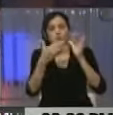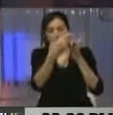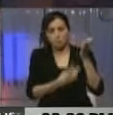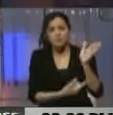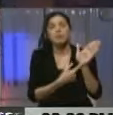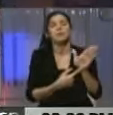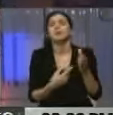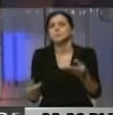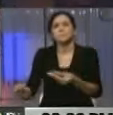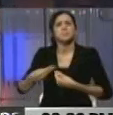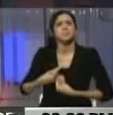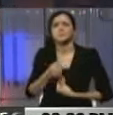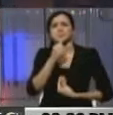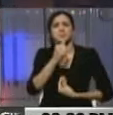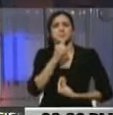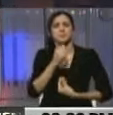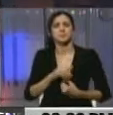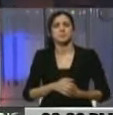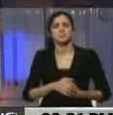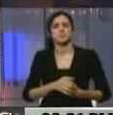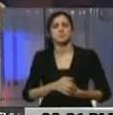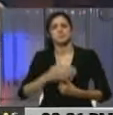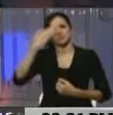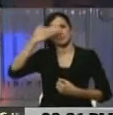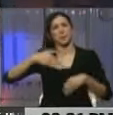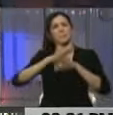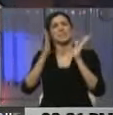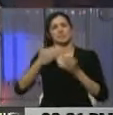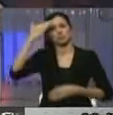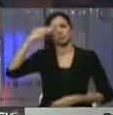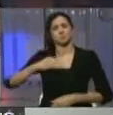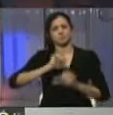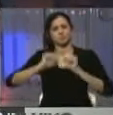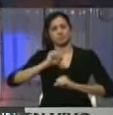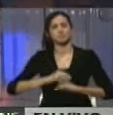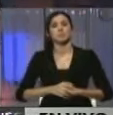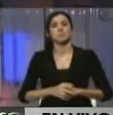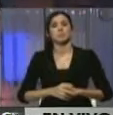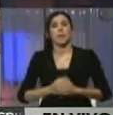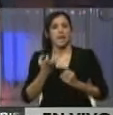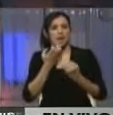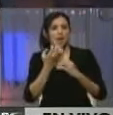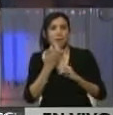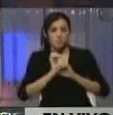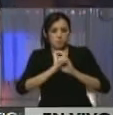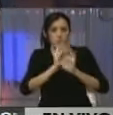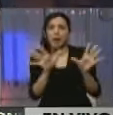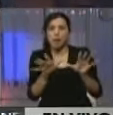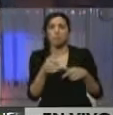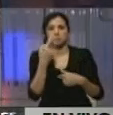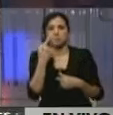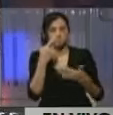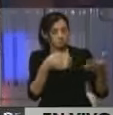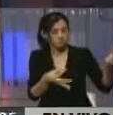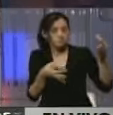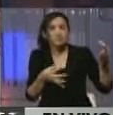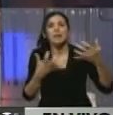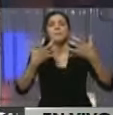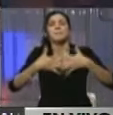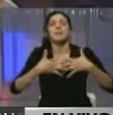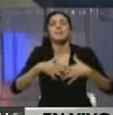entregó el general Vladimir Padrino, con ejemplos concretos, una planta